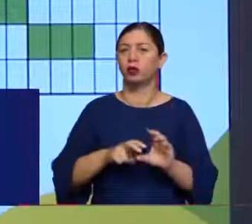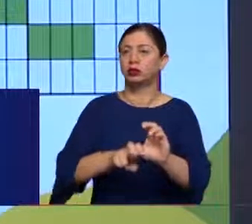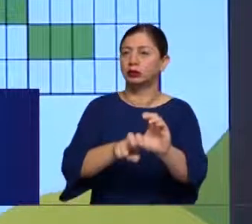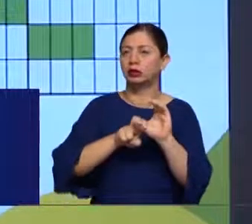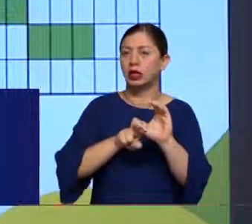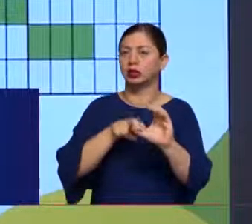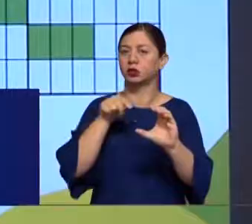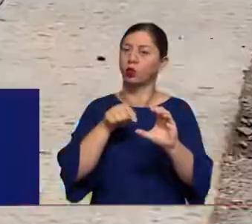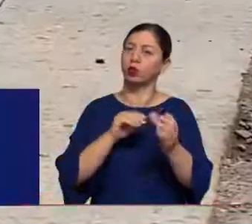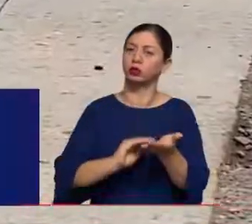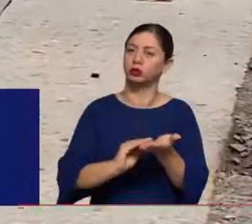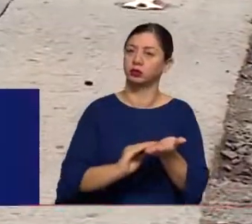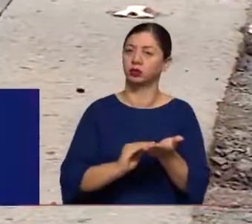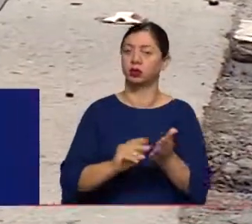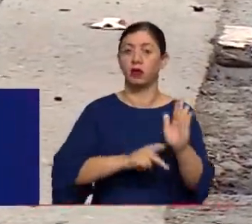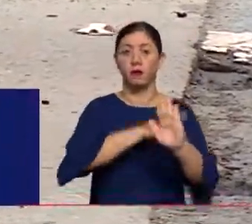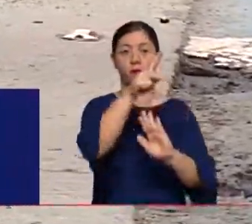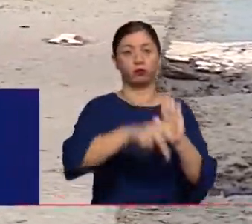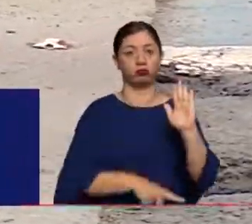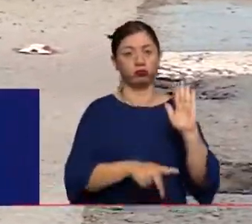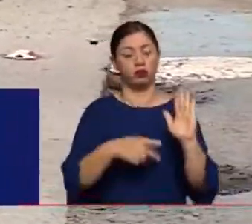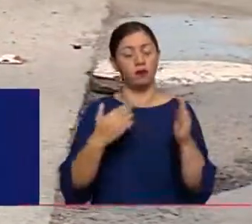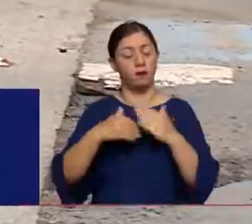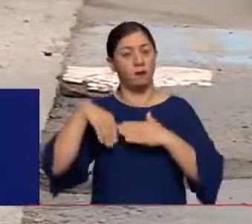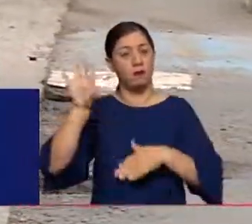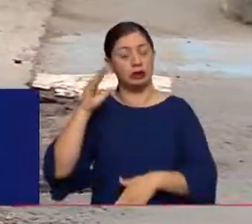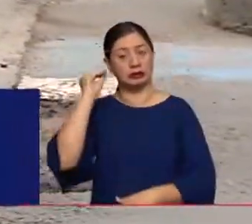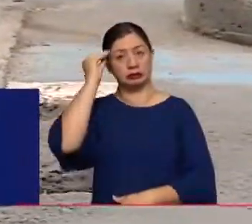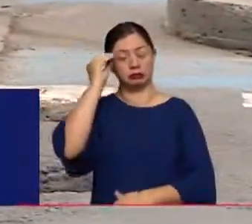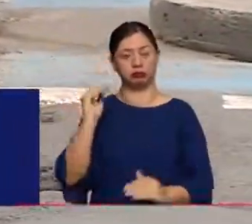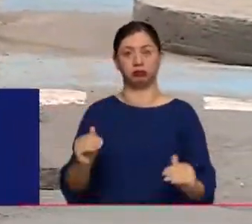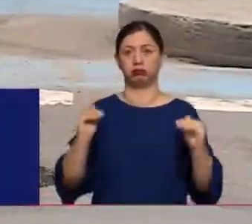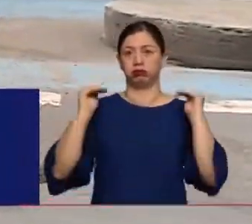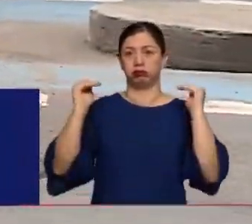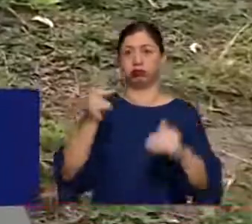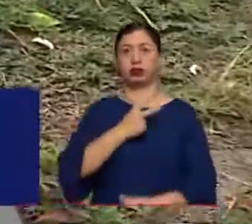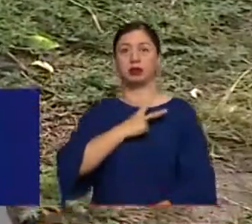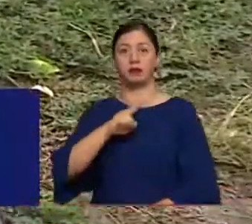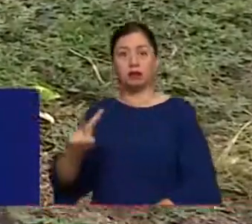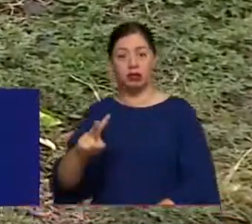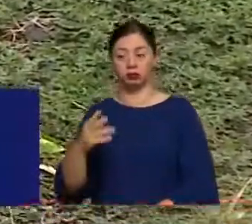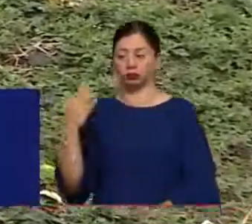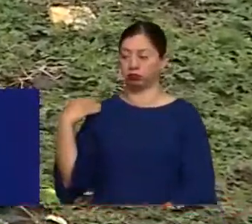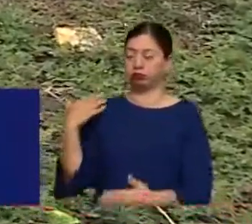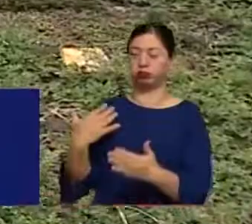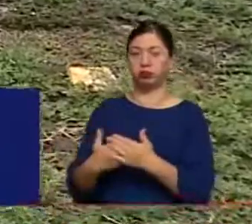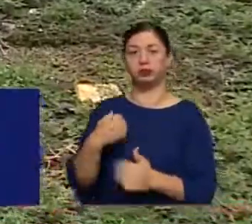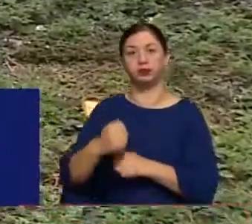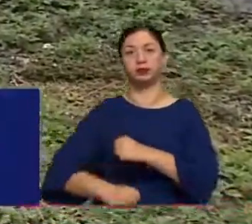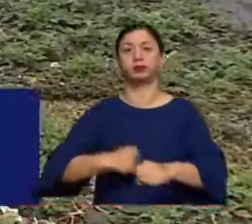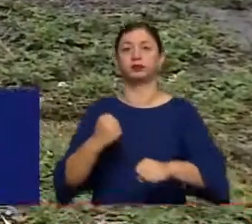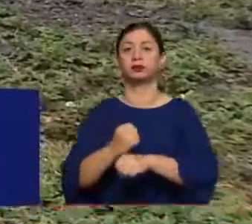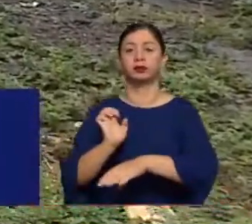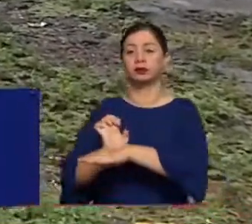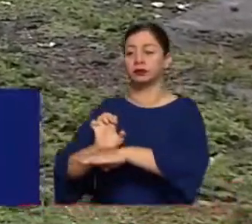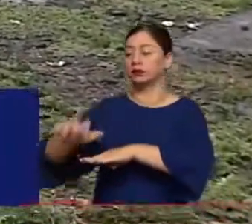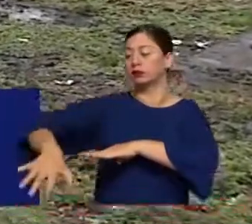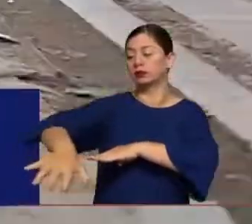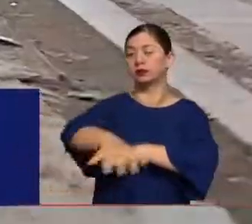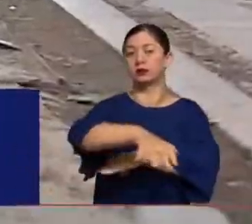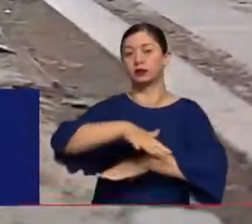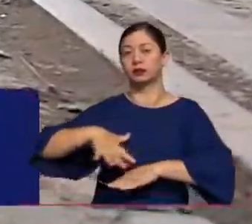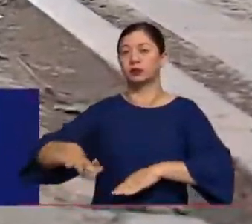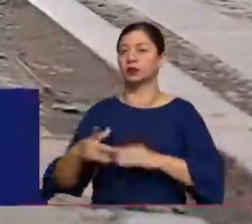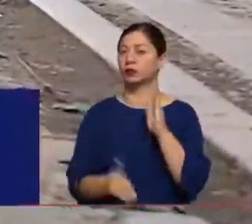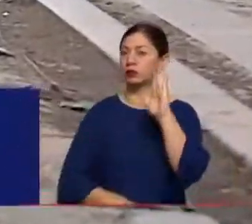el proyecto es una de las apuestas más ambiciosas de los últimos años en Valle del cauca donde se trabaja con diferentes entidades territoriales en